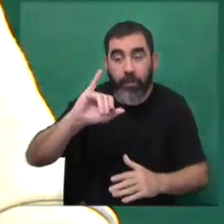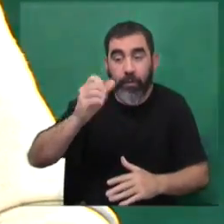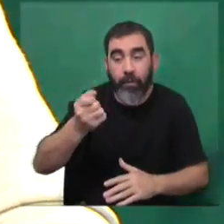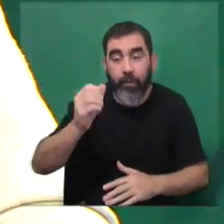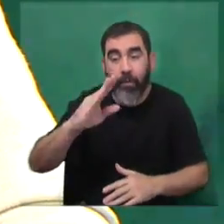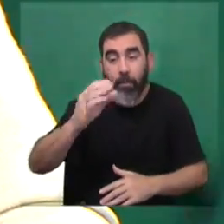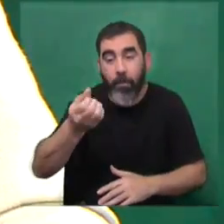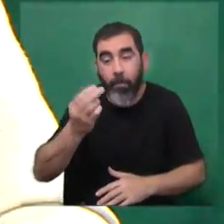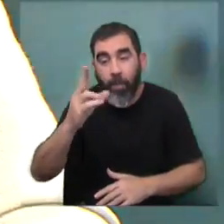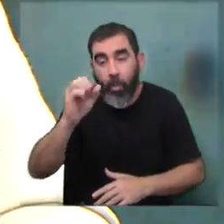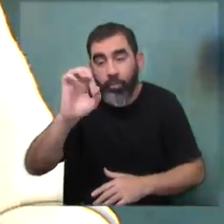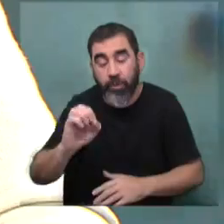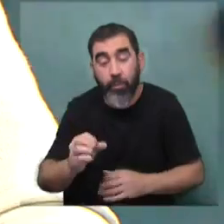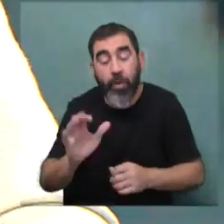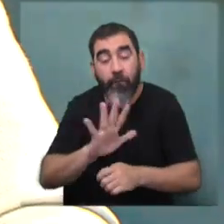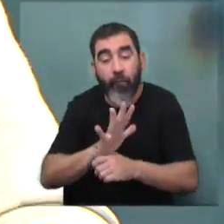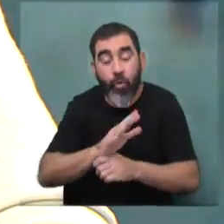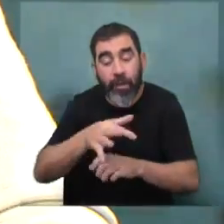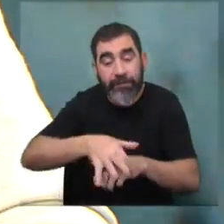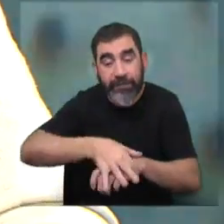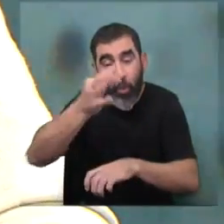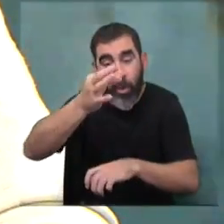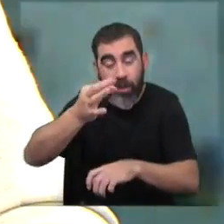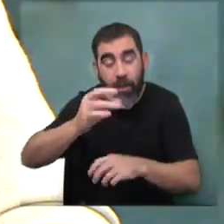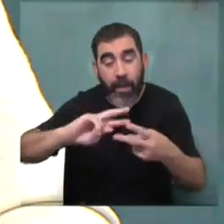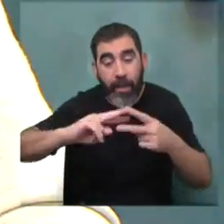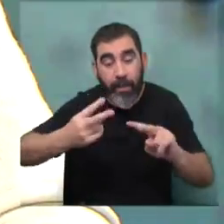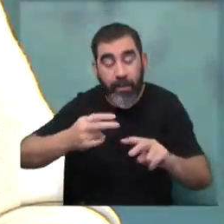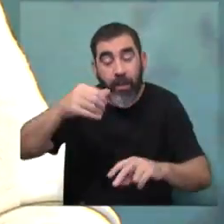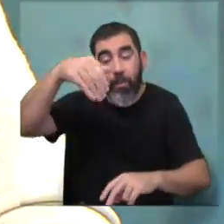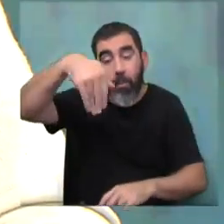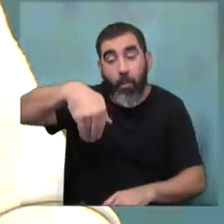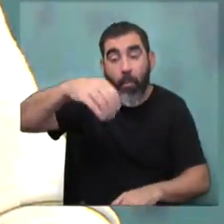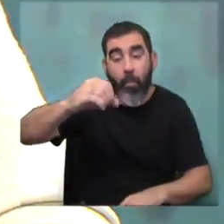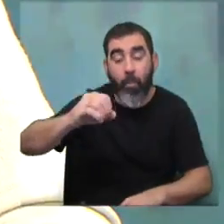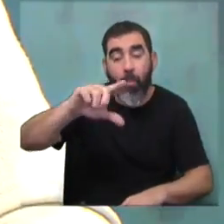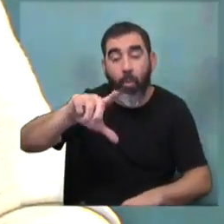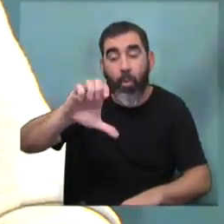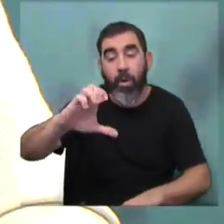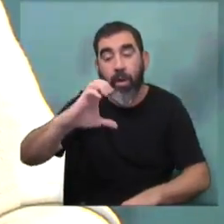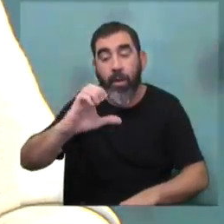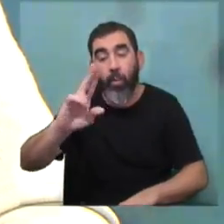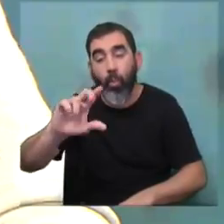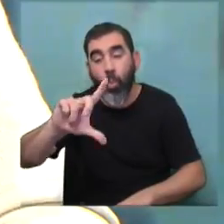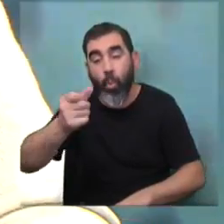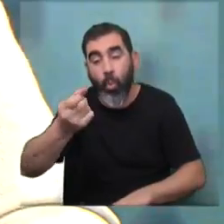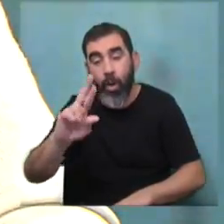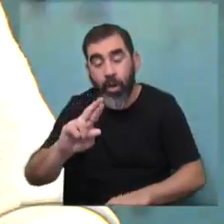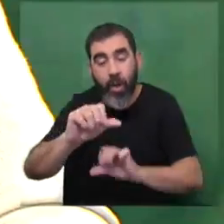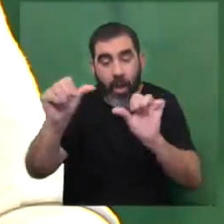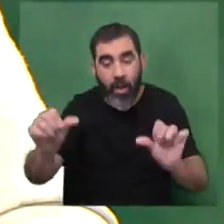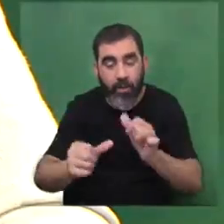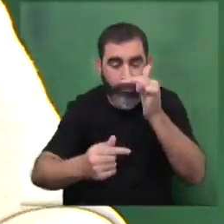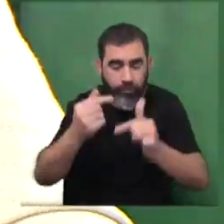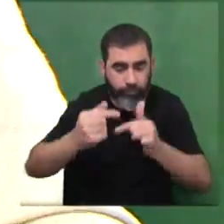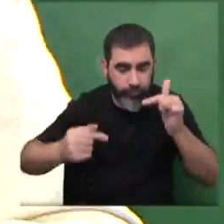es biología celular, genética y biología molecular. Entonces estamos haciendo genómica, transcriptómica y proteómica,